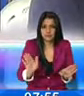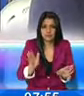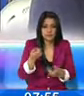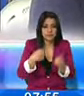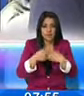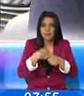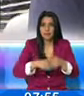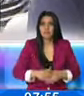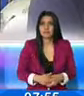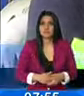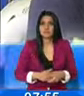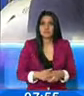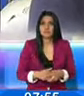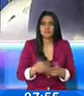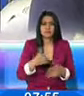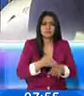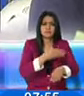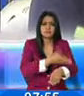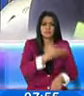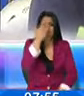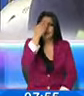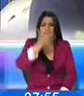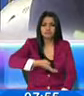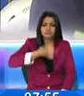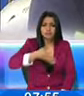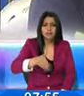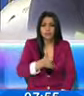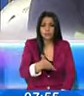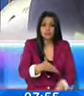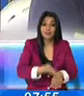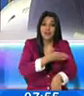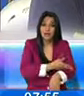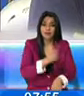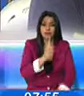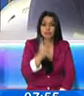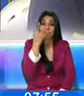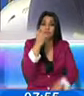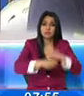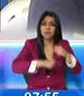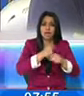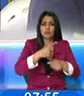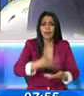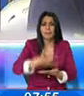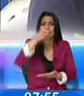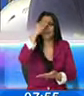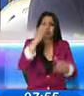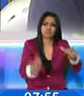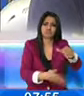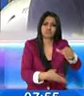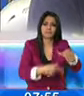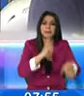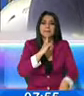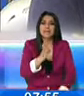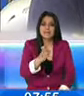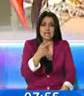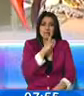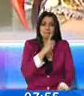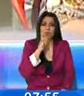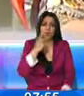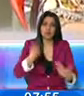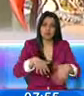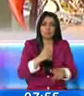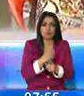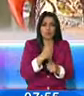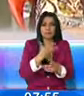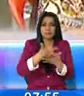Encebollado solamente. O sea, yo ya tenía conocimiento del encebollado porque, como le comenté, yo vine a los 14 años y trabajaba con una tía en un negocio de comida.